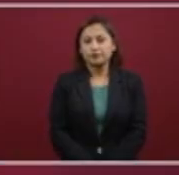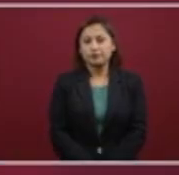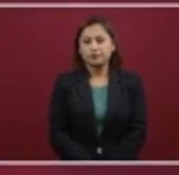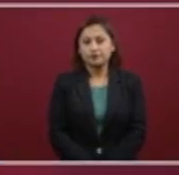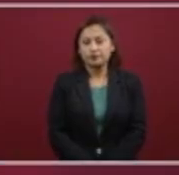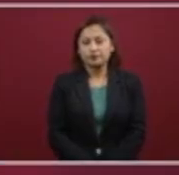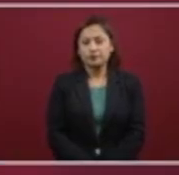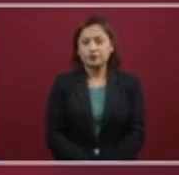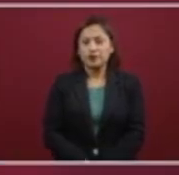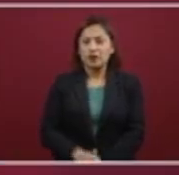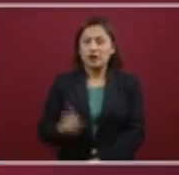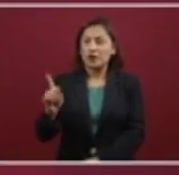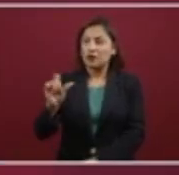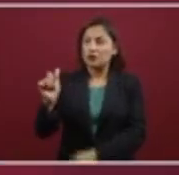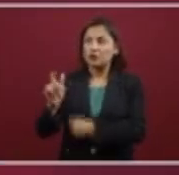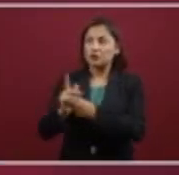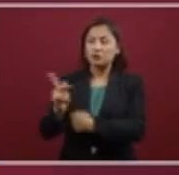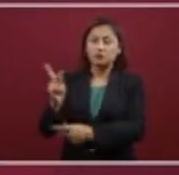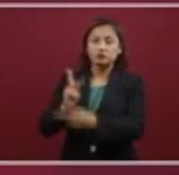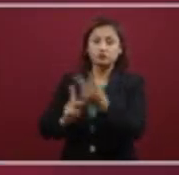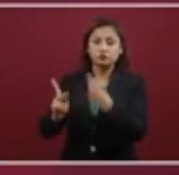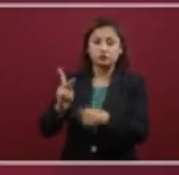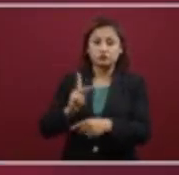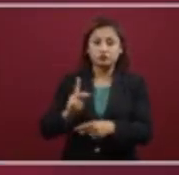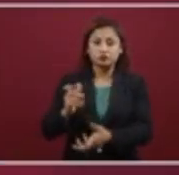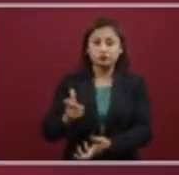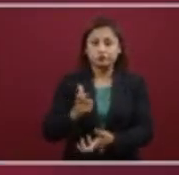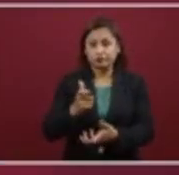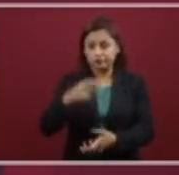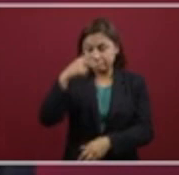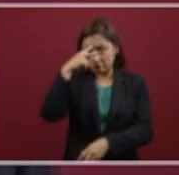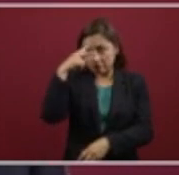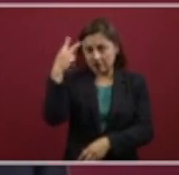la inversión extranjera en la Bolsa Mexicana de Valores,